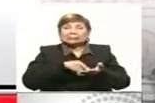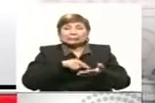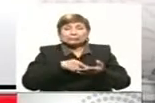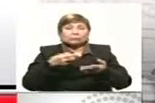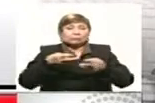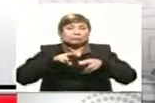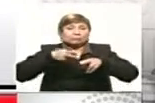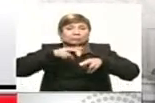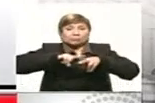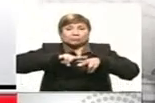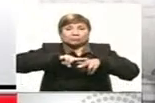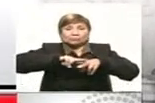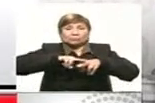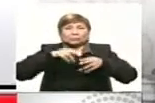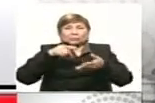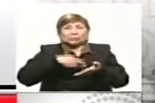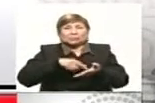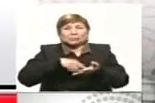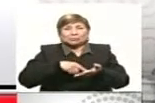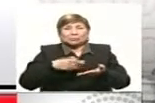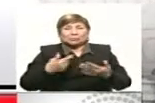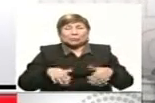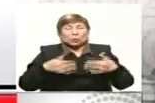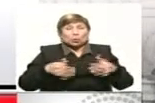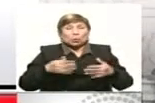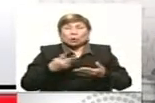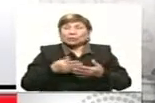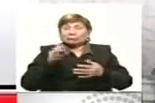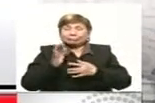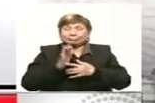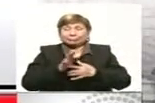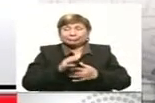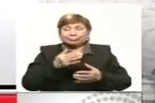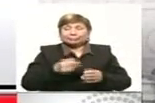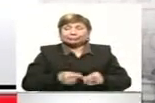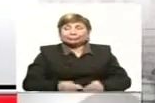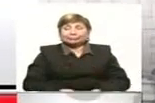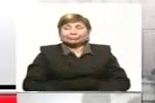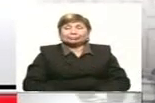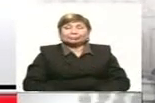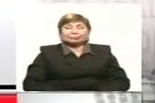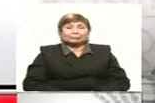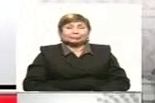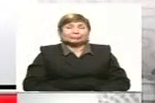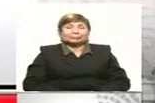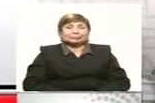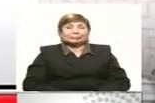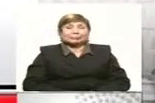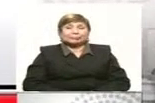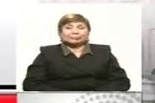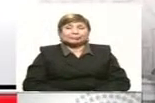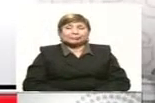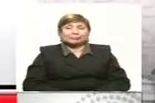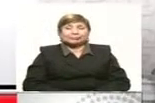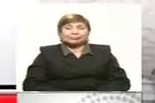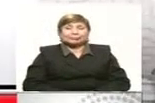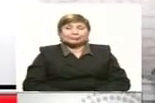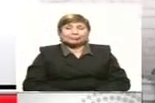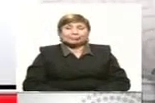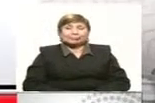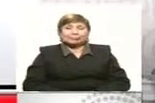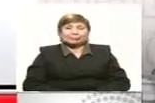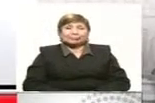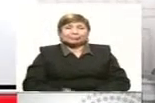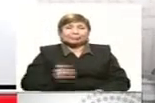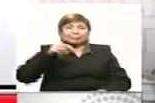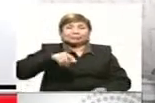ha aumentado. Ahora, como presenté, creo, me parece, cuando presenté el marco macroeconómico en el Congreso, esto es a partir